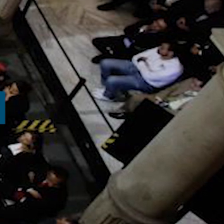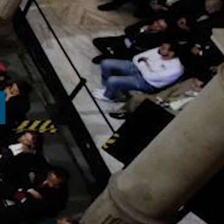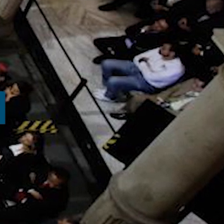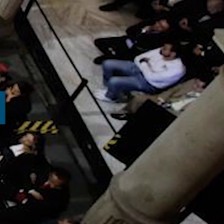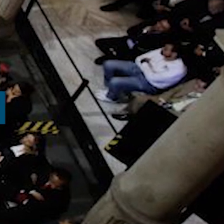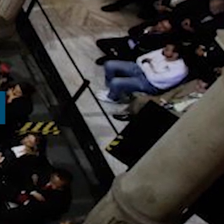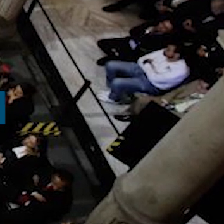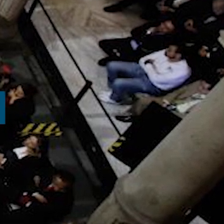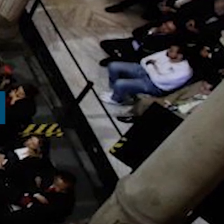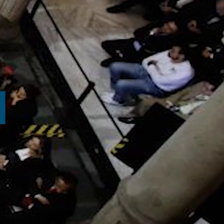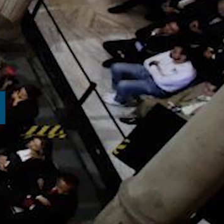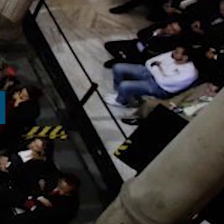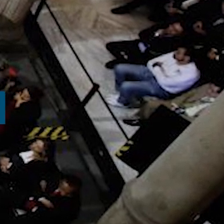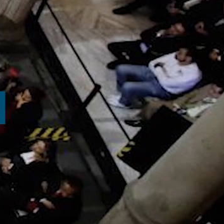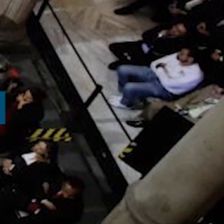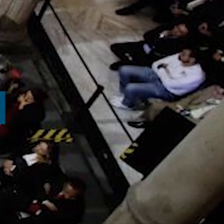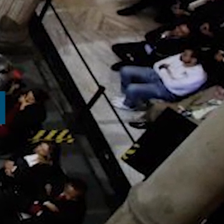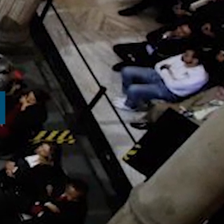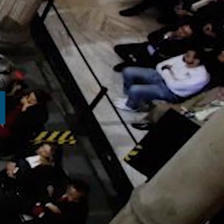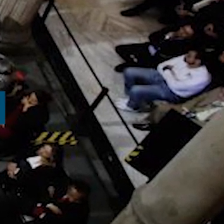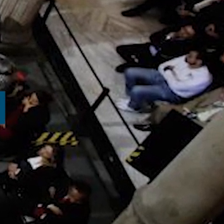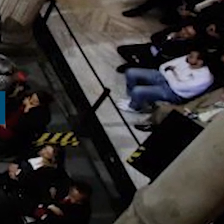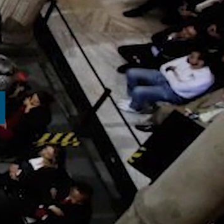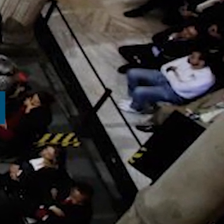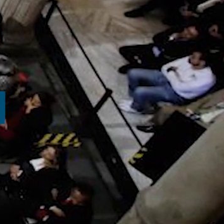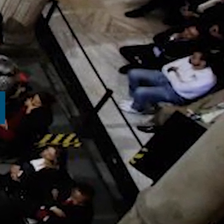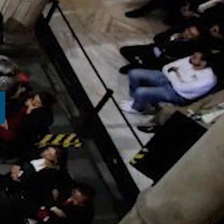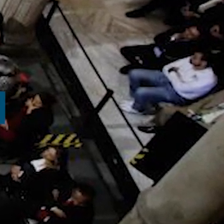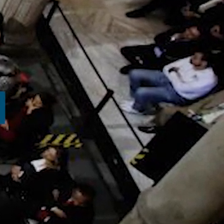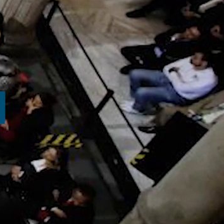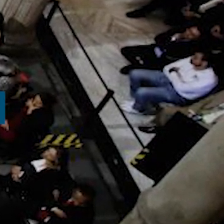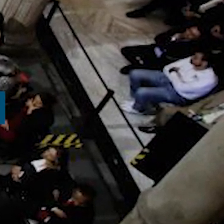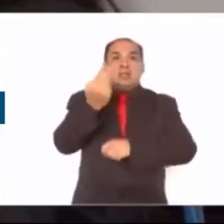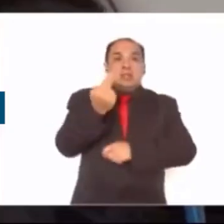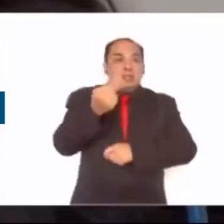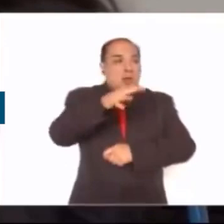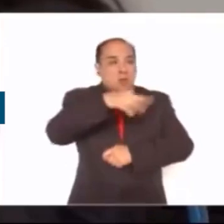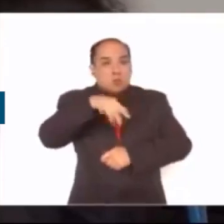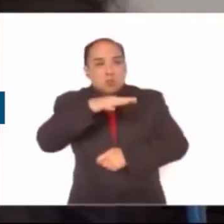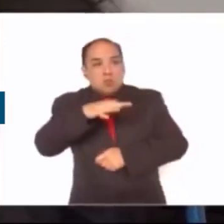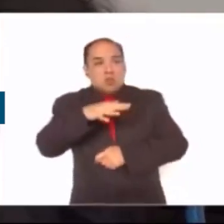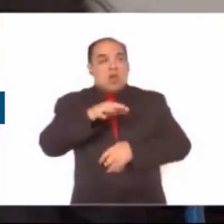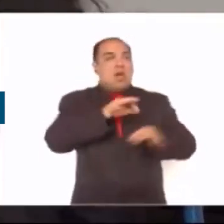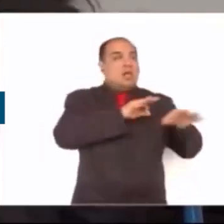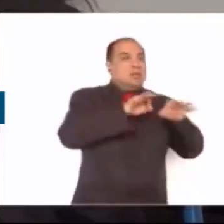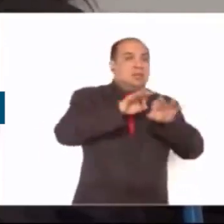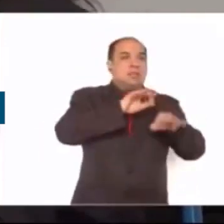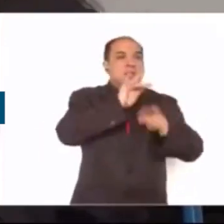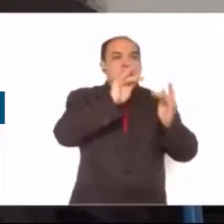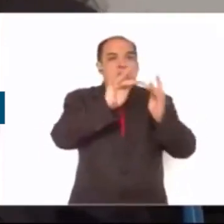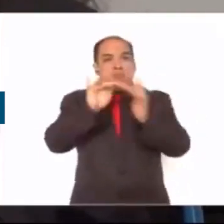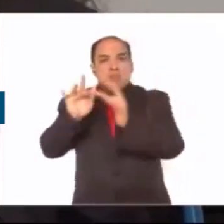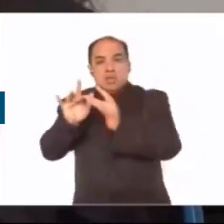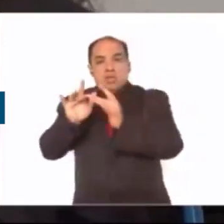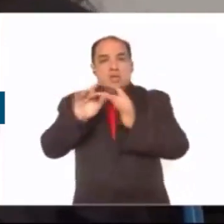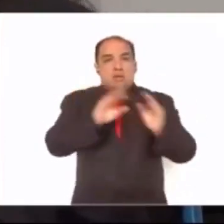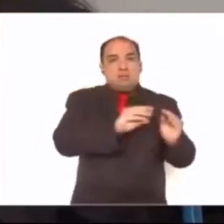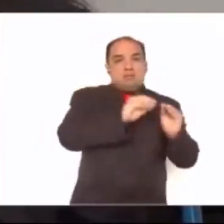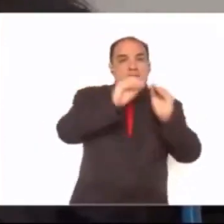grave de esta manera brugada Busca fortalecer la política de Seguridad Ciudadana integ en la Ciudad de México